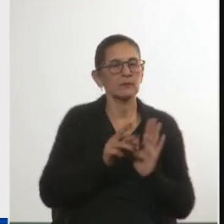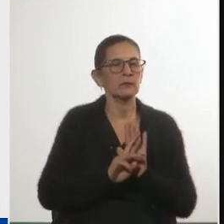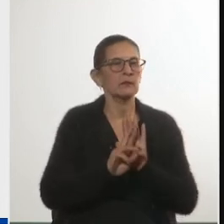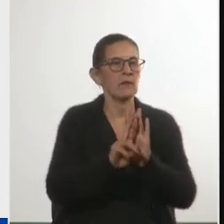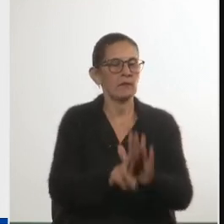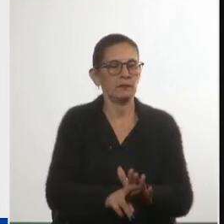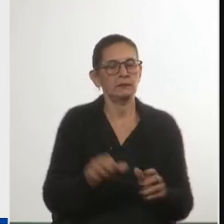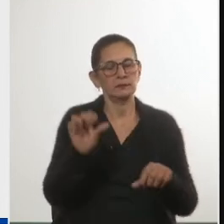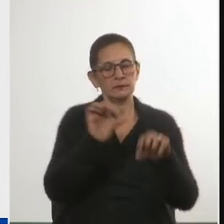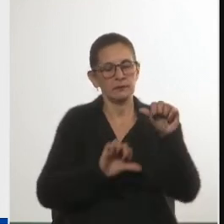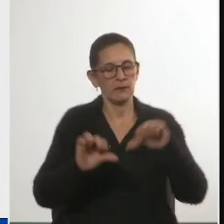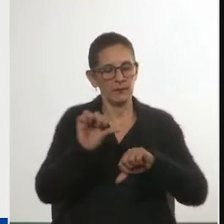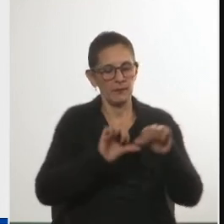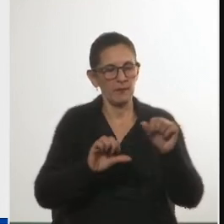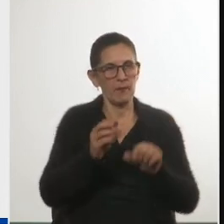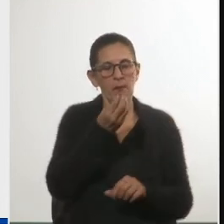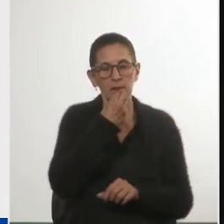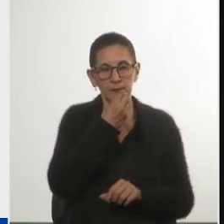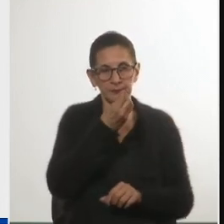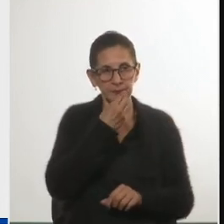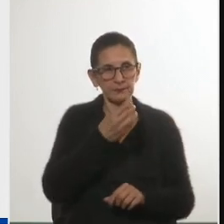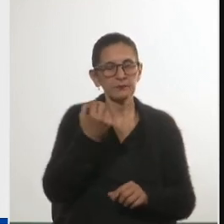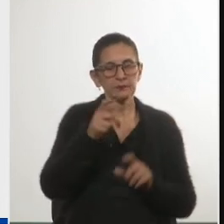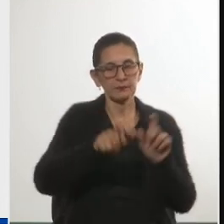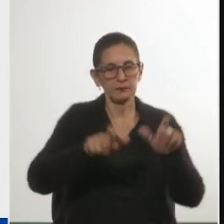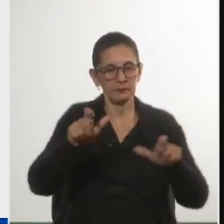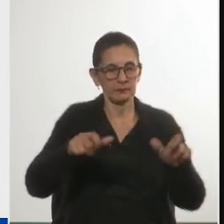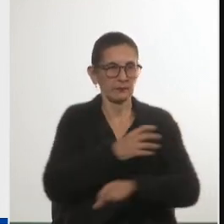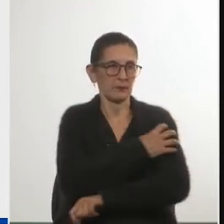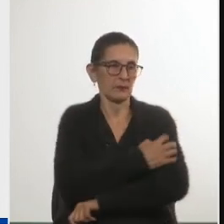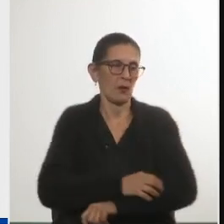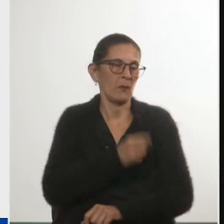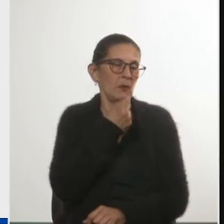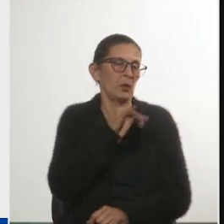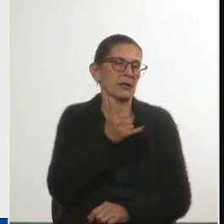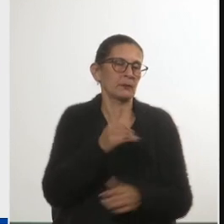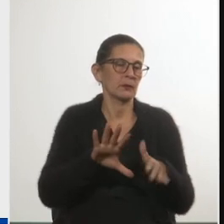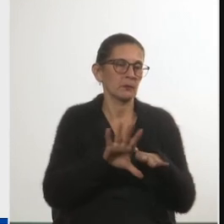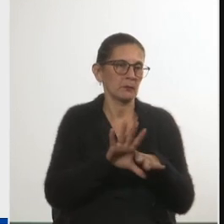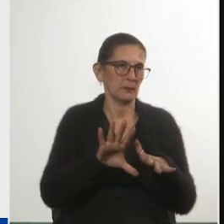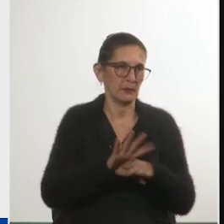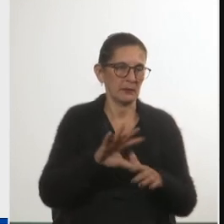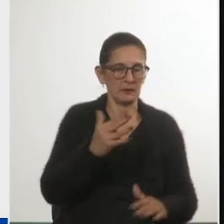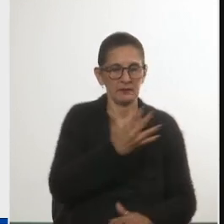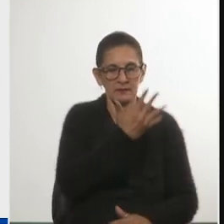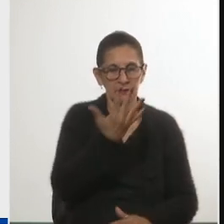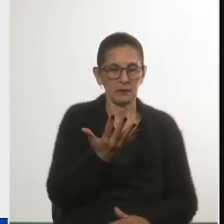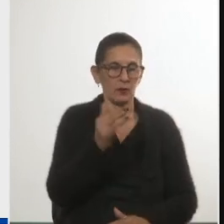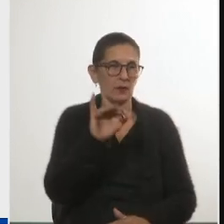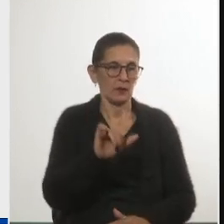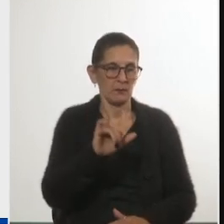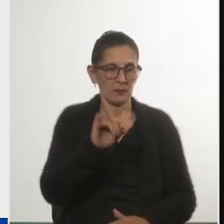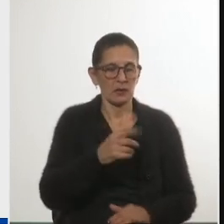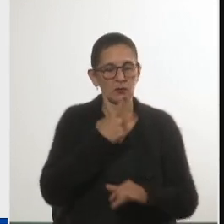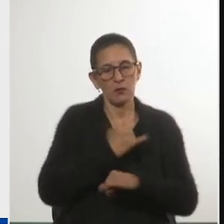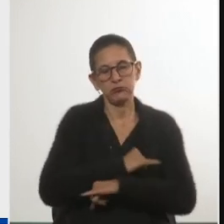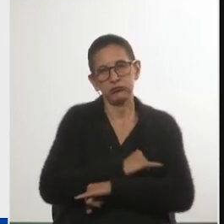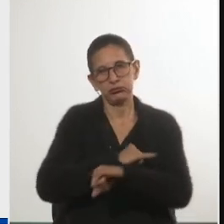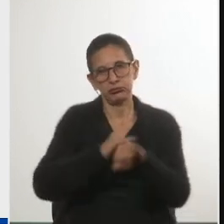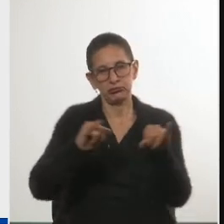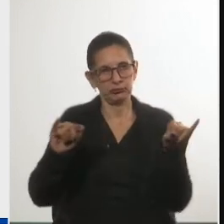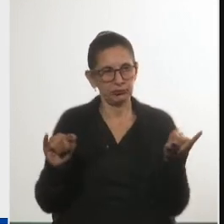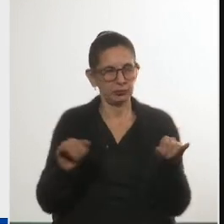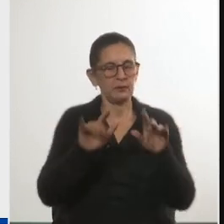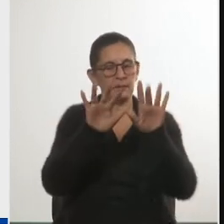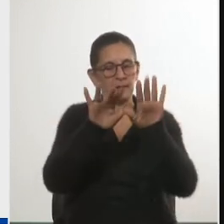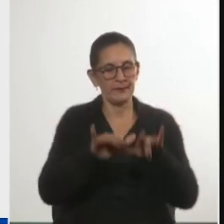referencia en la elaboración de alimentos a poblaciones vulnerables como MIDES. El día 5 del 5 se emite el comunicado por